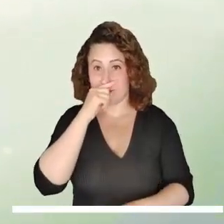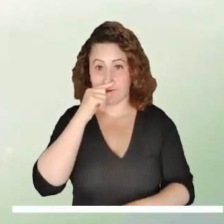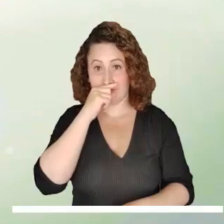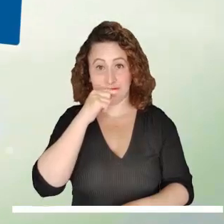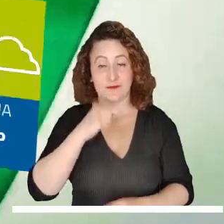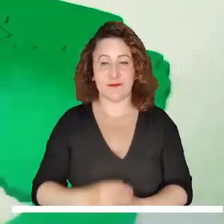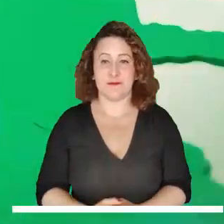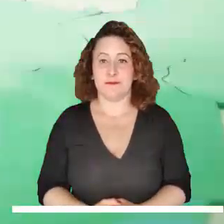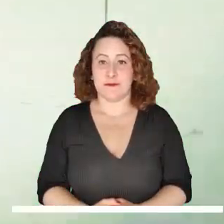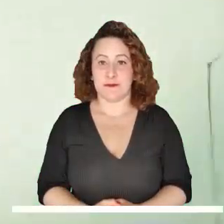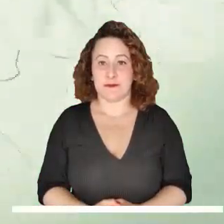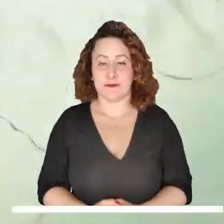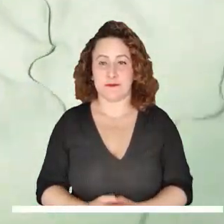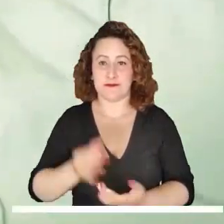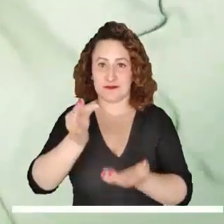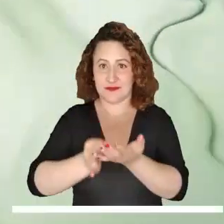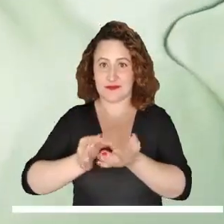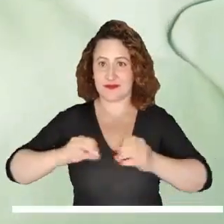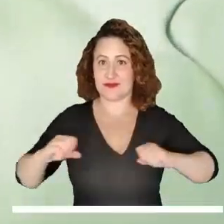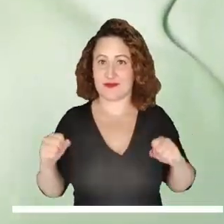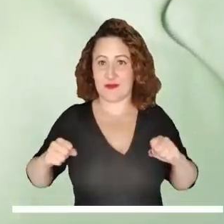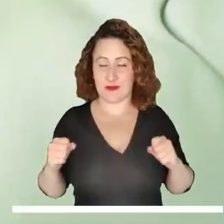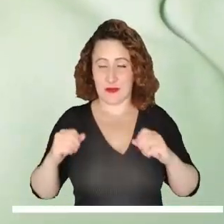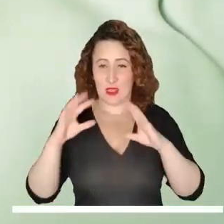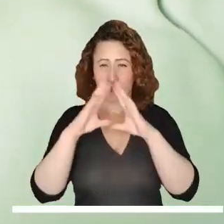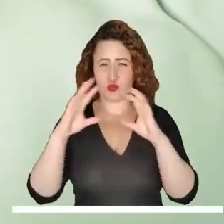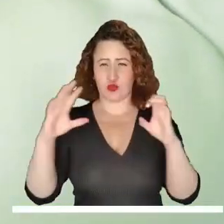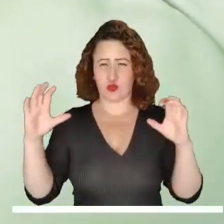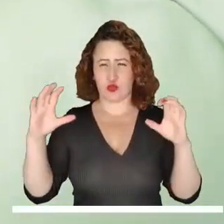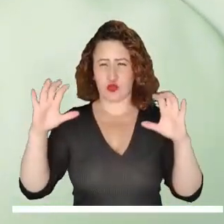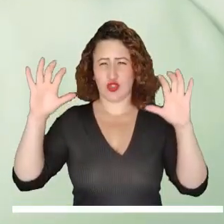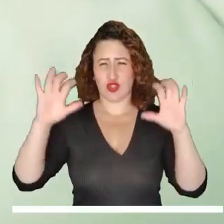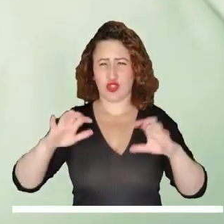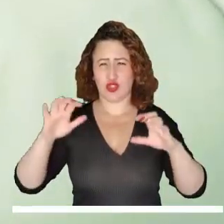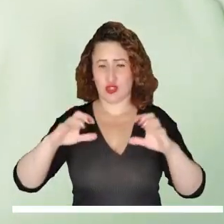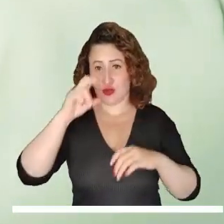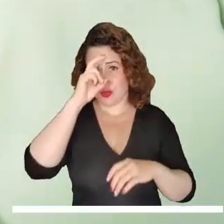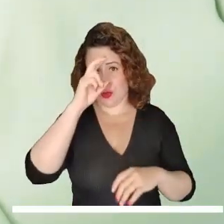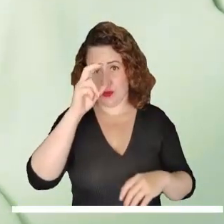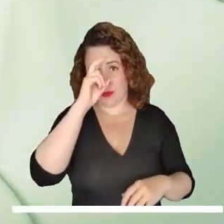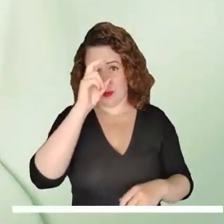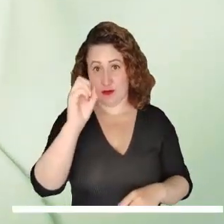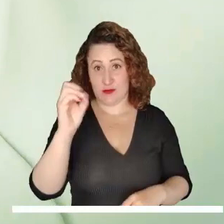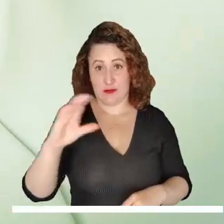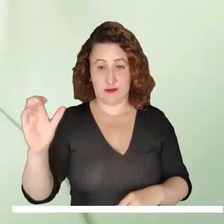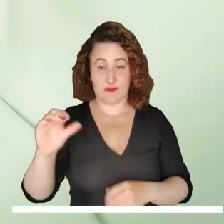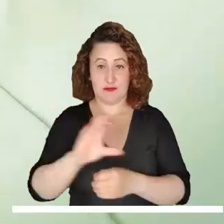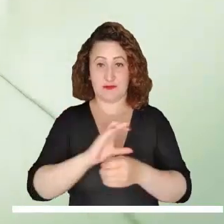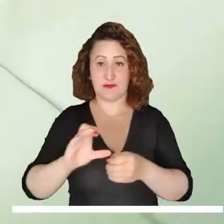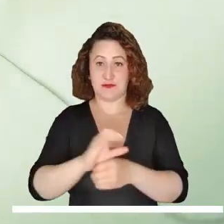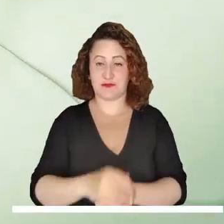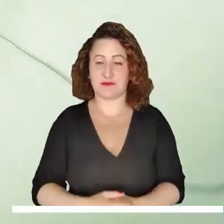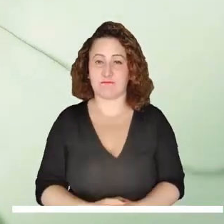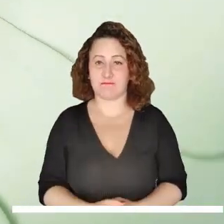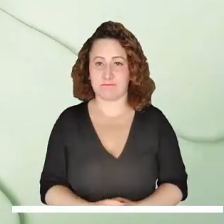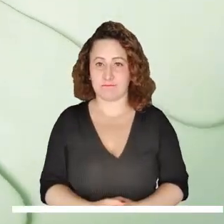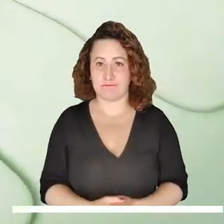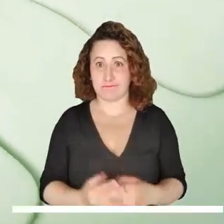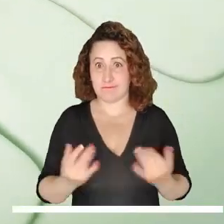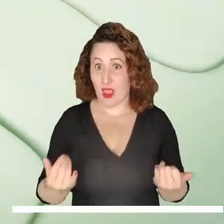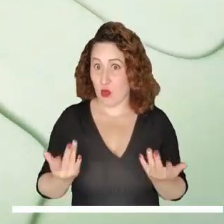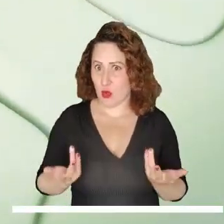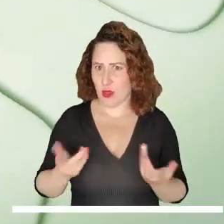Guaviare, Guainía, Vaupés y Amazonas. En la capital se podrían experimentar aumento de nubosidad, con lluvias en el norte